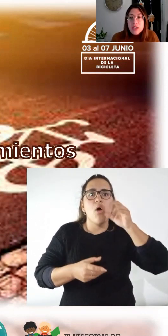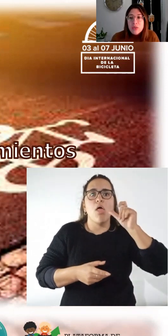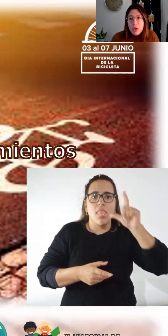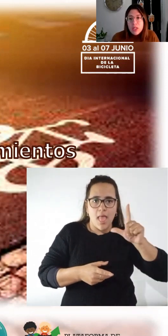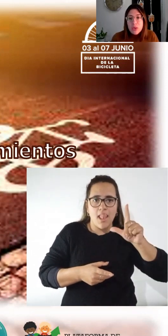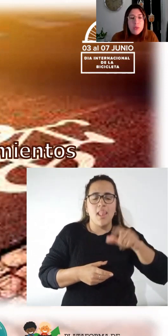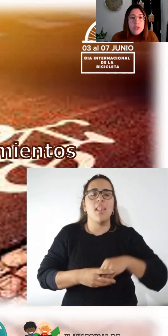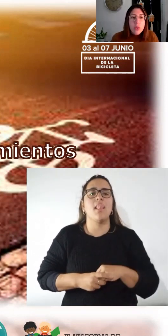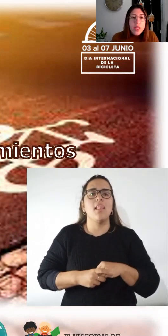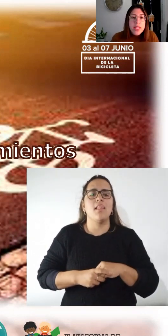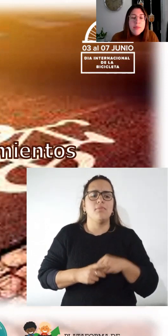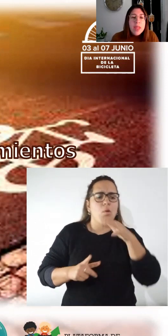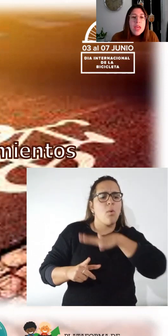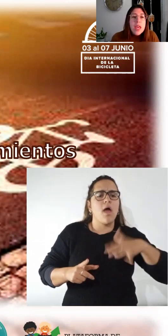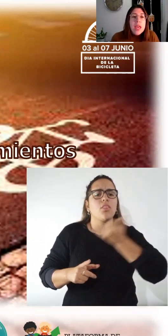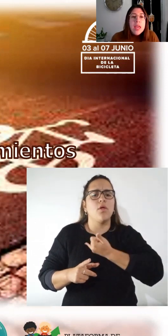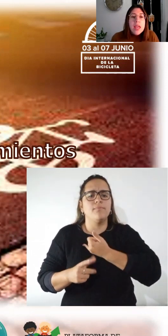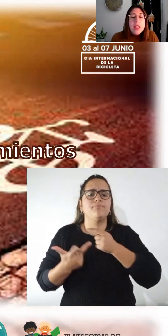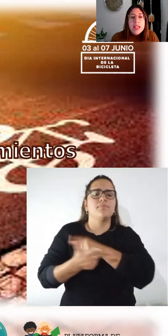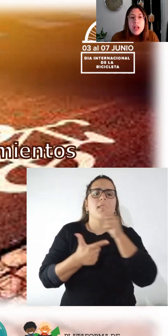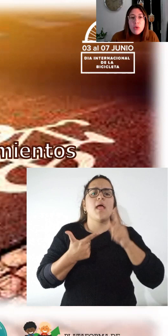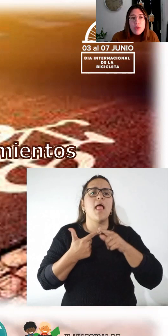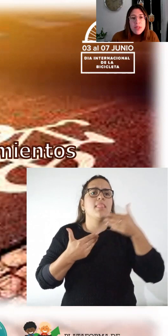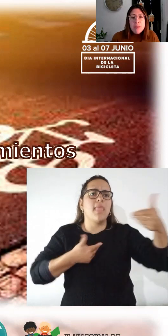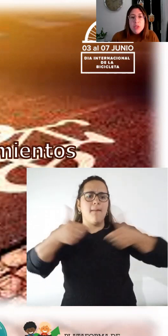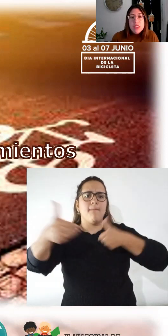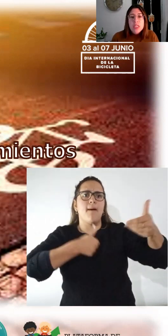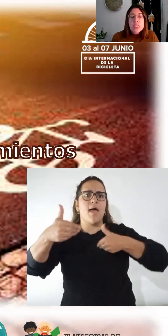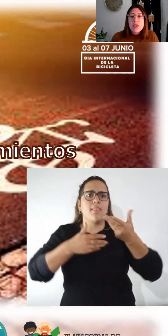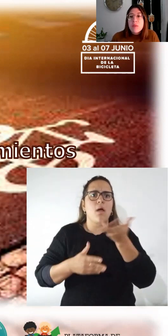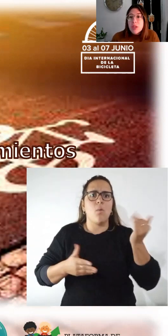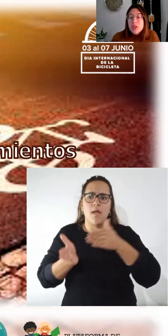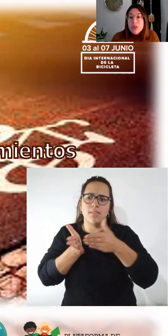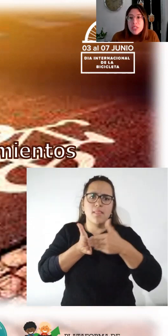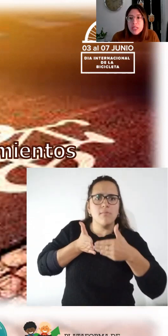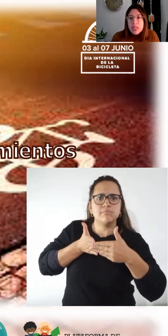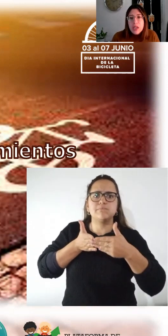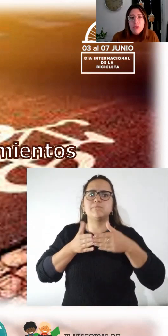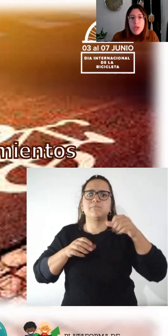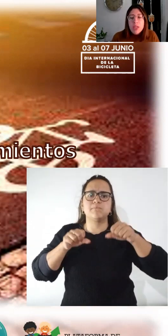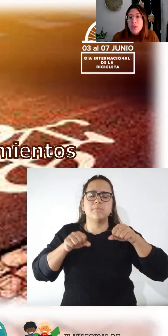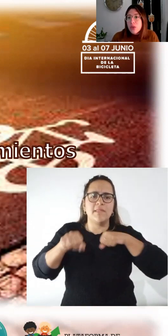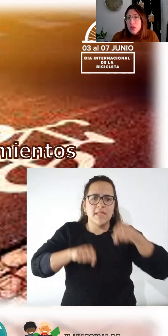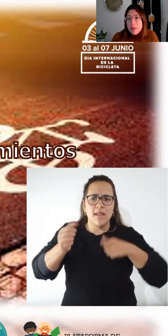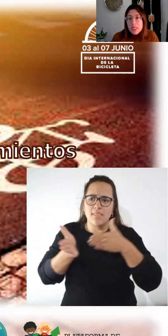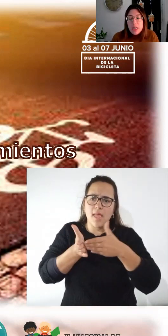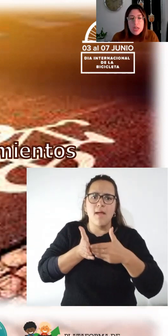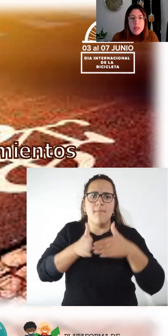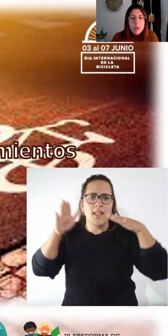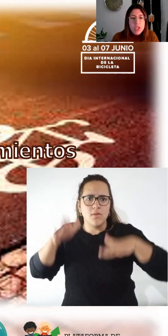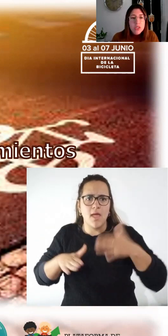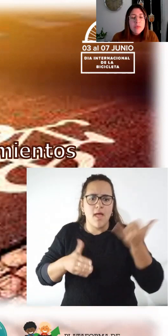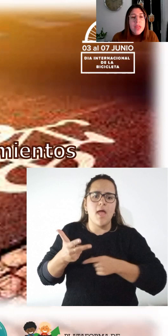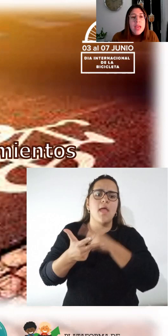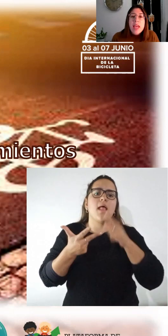consideraciones de integración modal que tuvimos en cuenta, el cálculo de demanda potencial de estacionamientos de bicicleta, que fue nuestro tema central